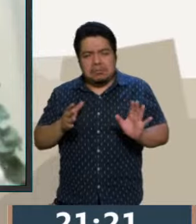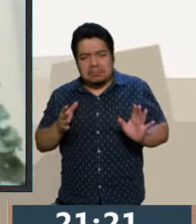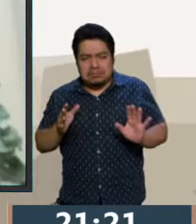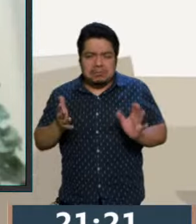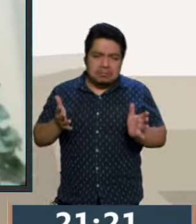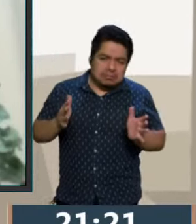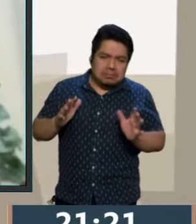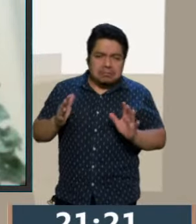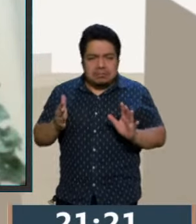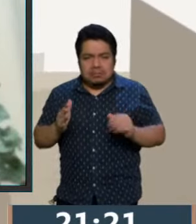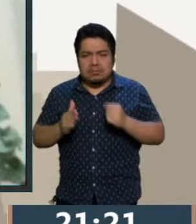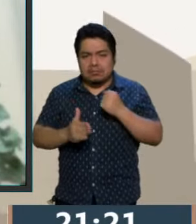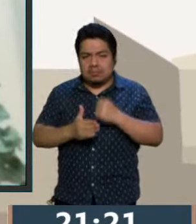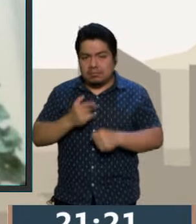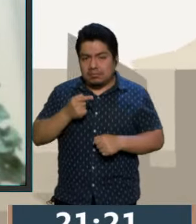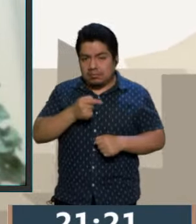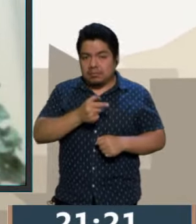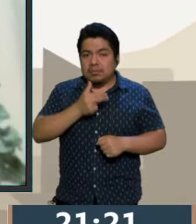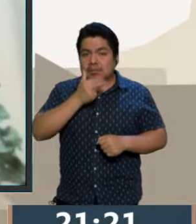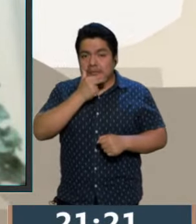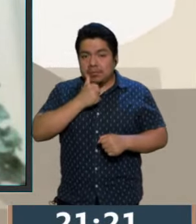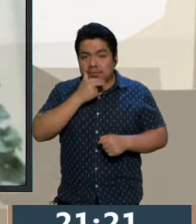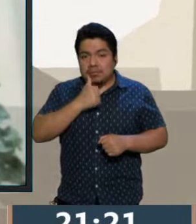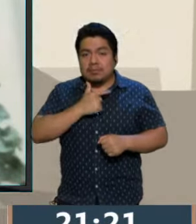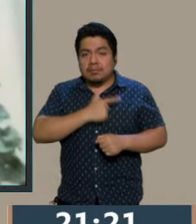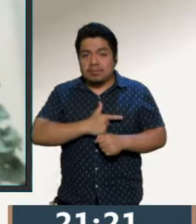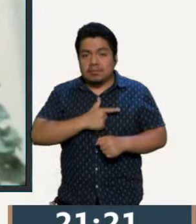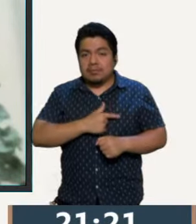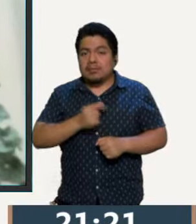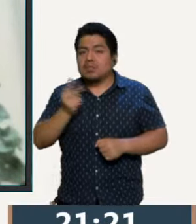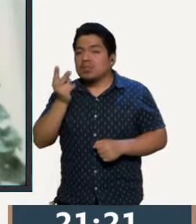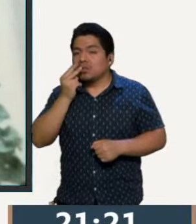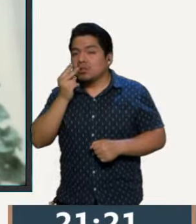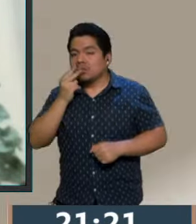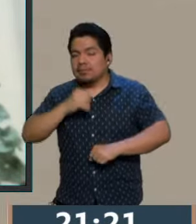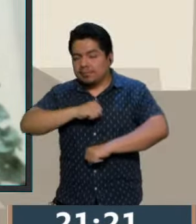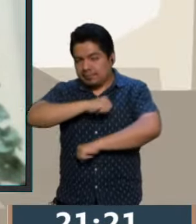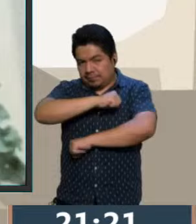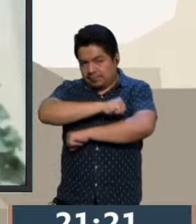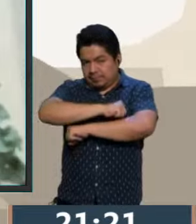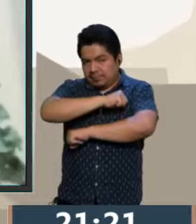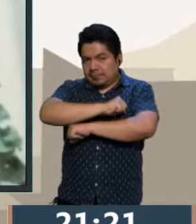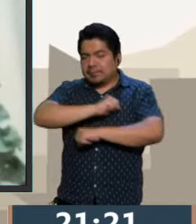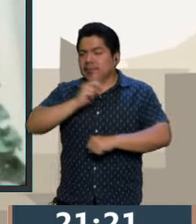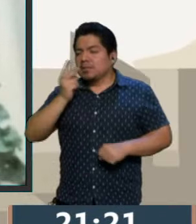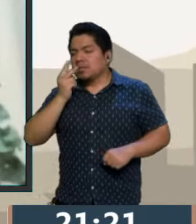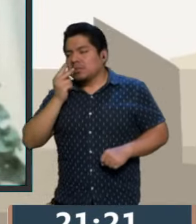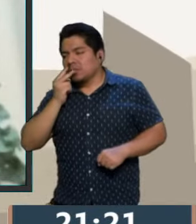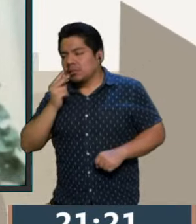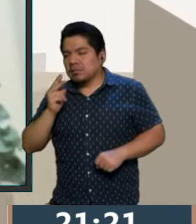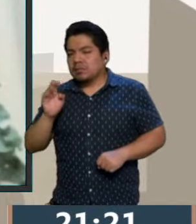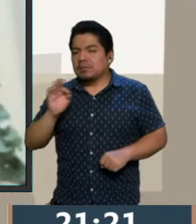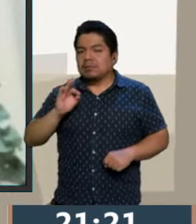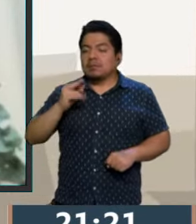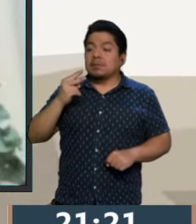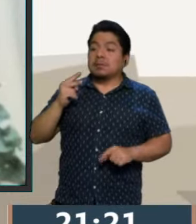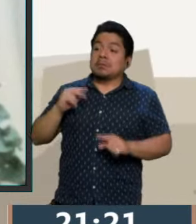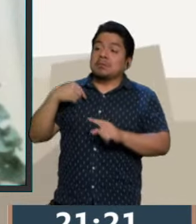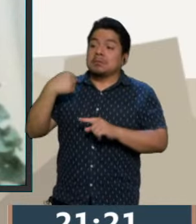porque a esta persona le gustaba fumar muy cerca de la ventana y que entonces quizá se hubiera